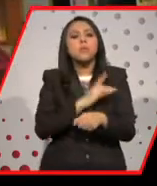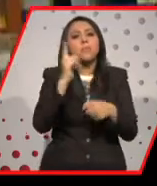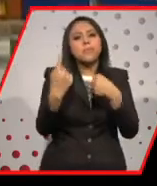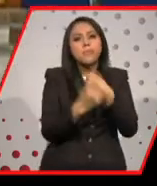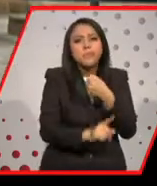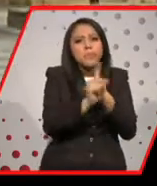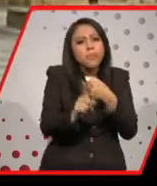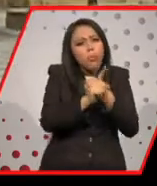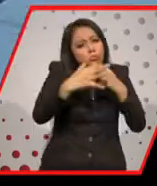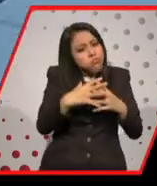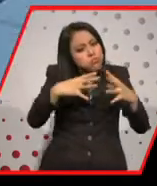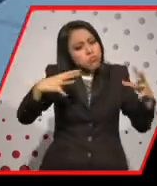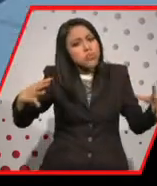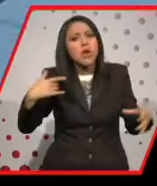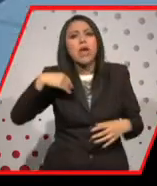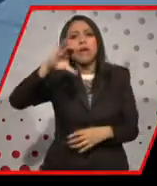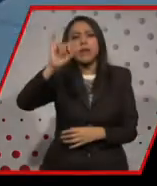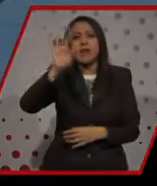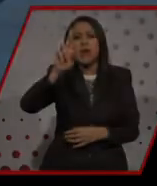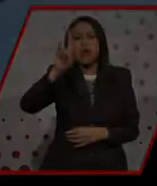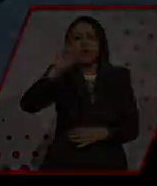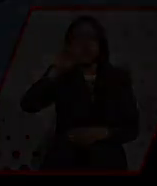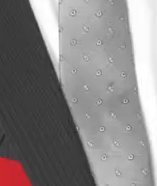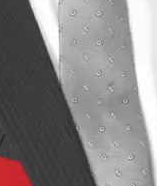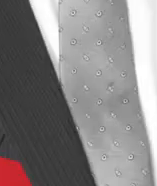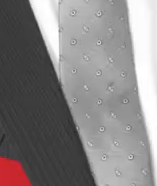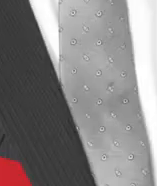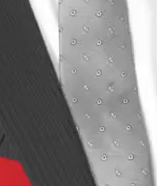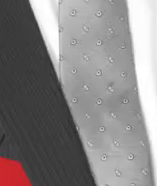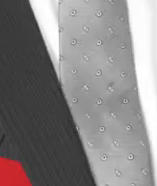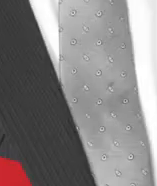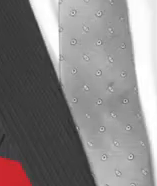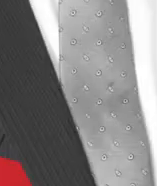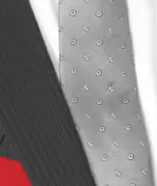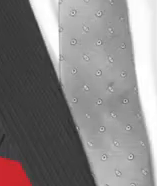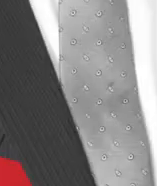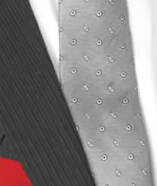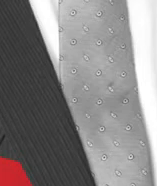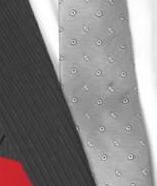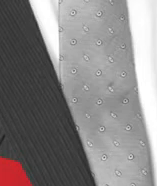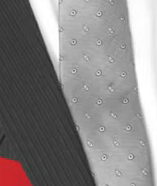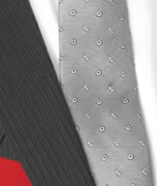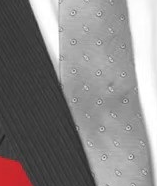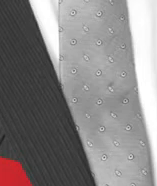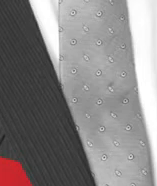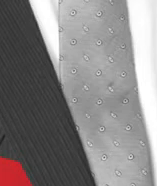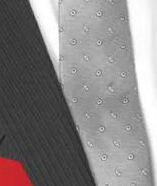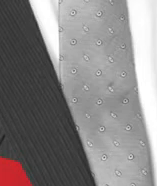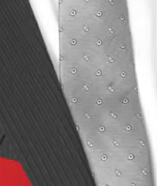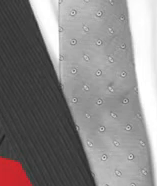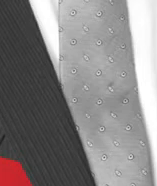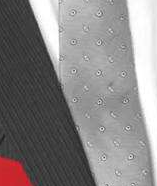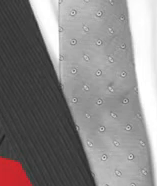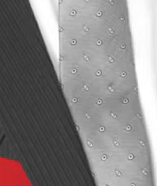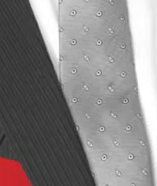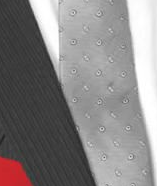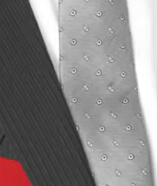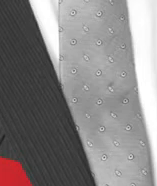más grande. Carlos Carpizo Terrones, A Quien Corresponda.